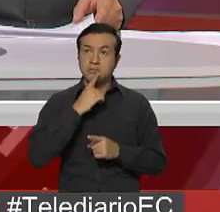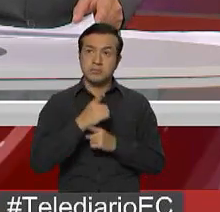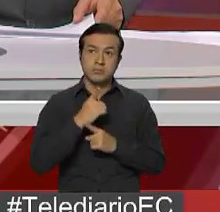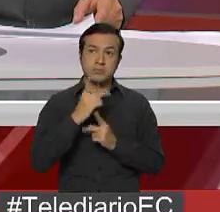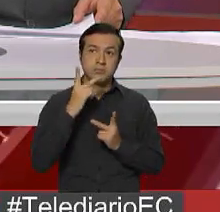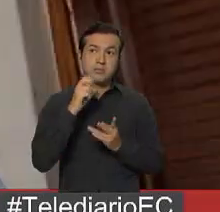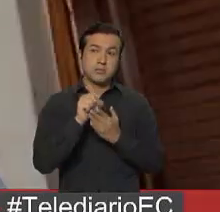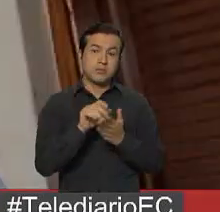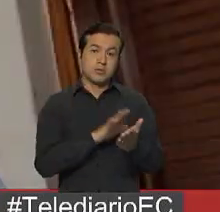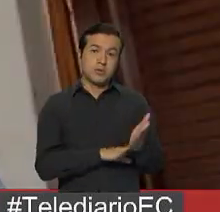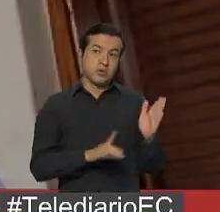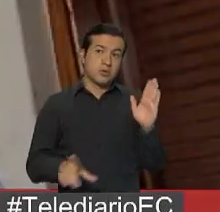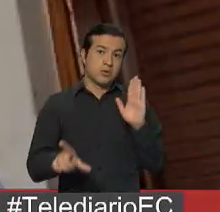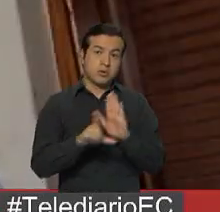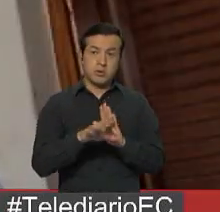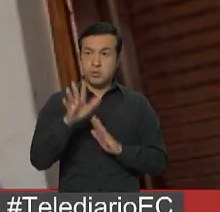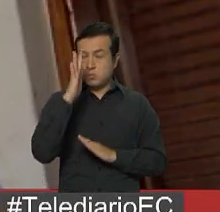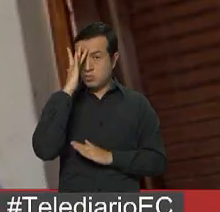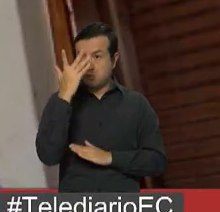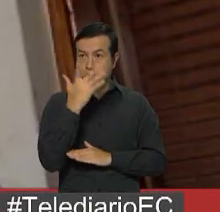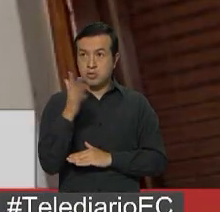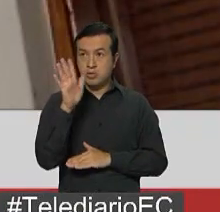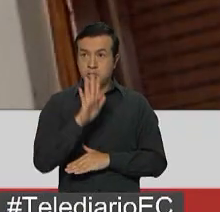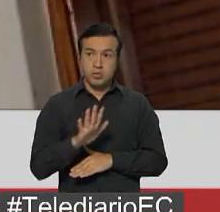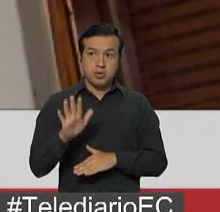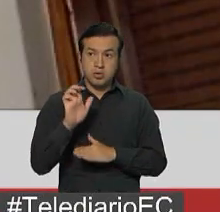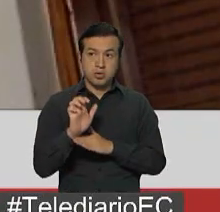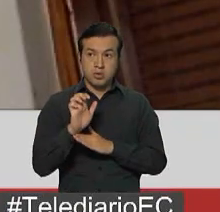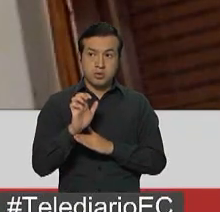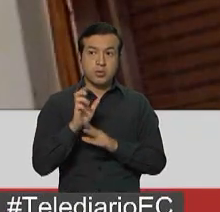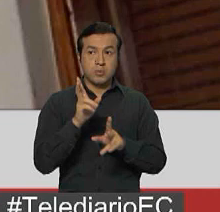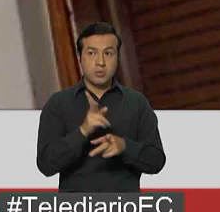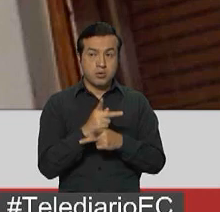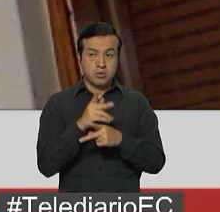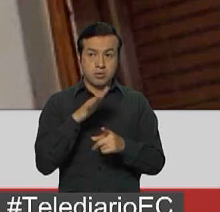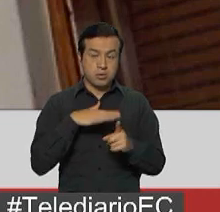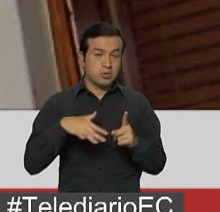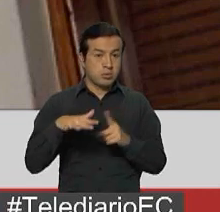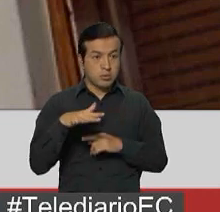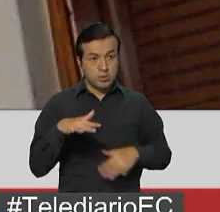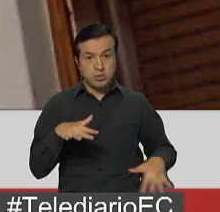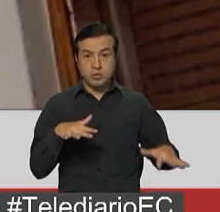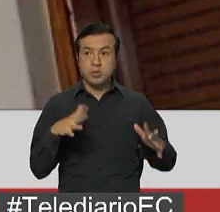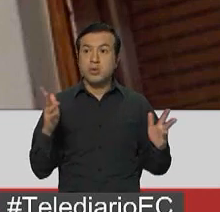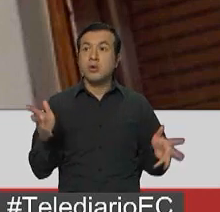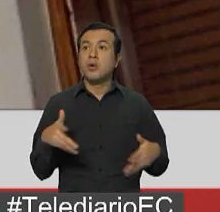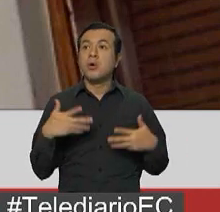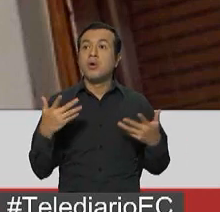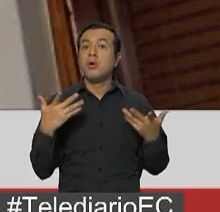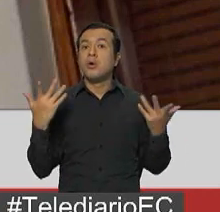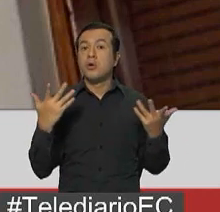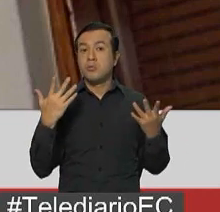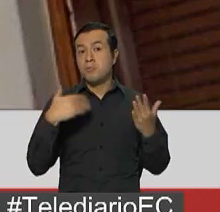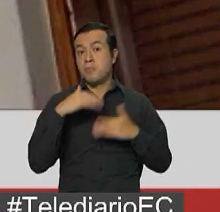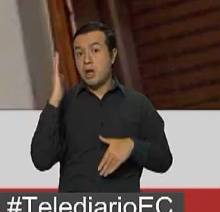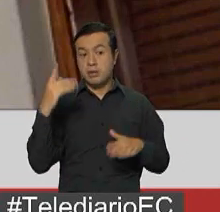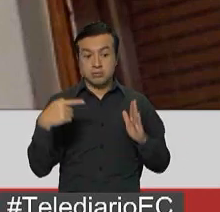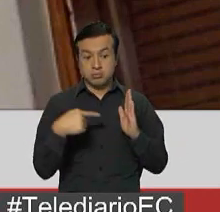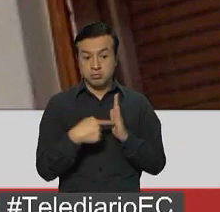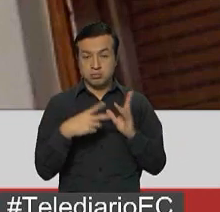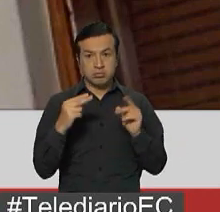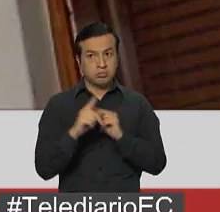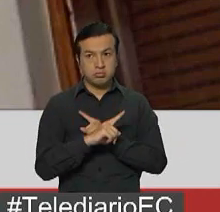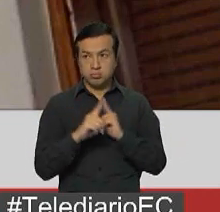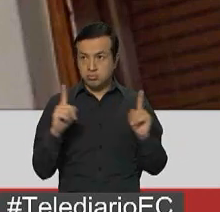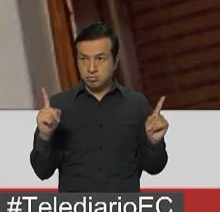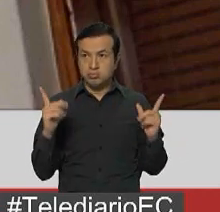proyecto de ley en el sentido de que el ecuador y el sector productivo no puede ser cargado con más impuestos de igual